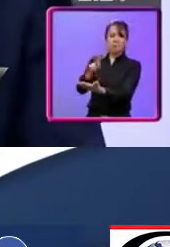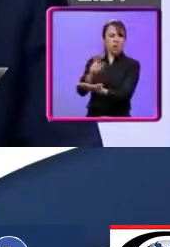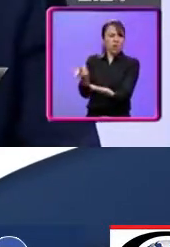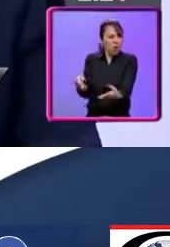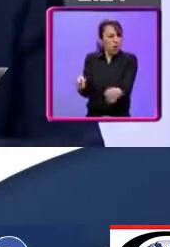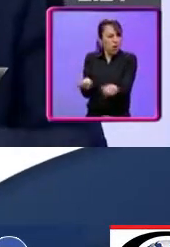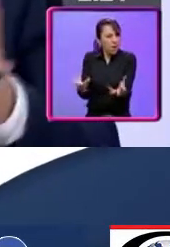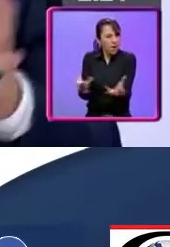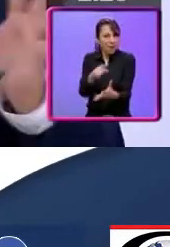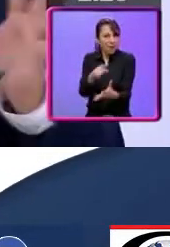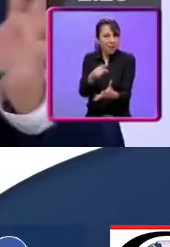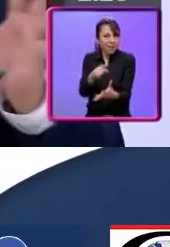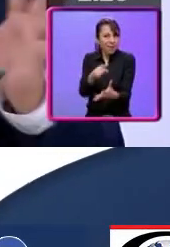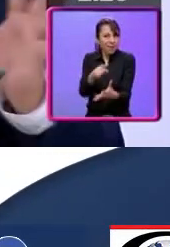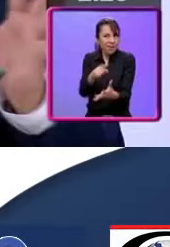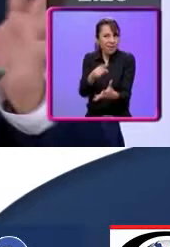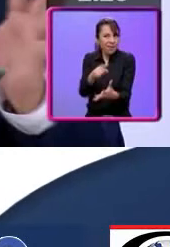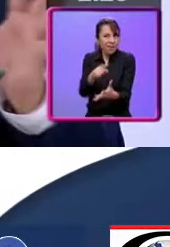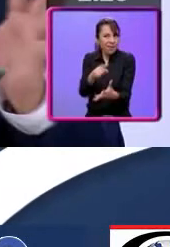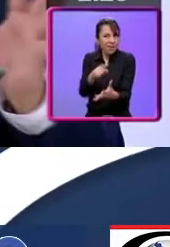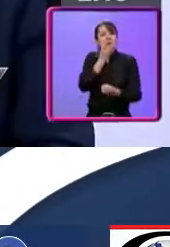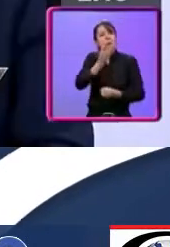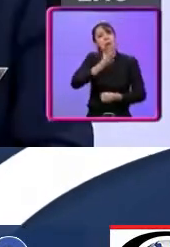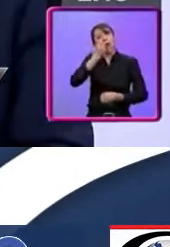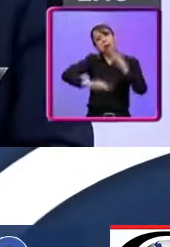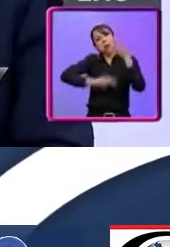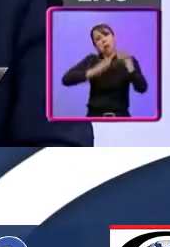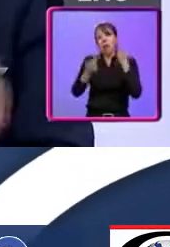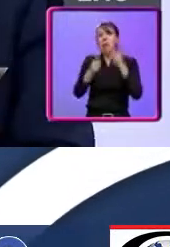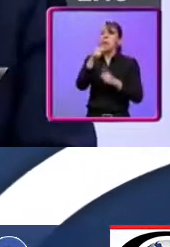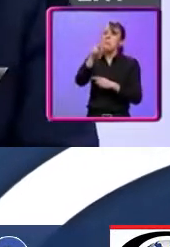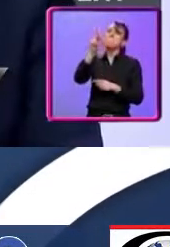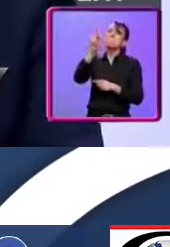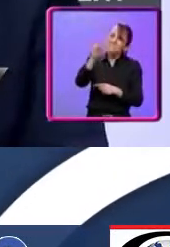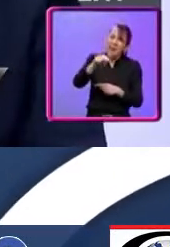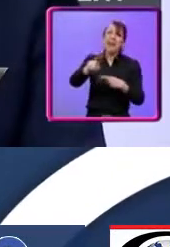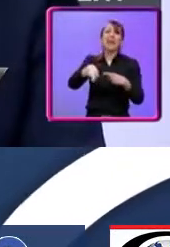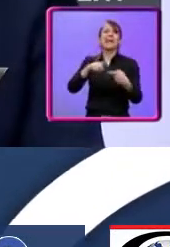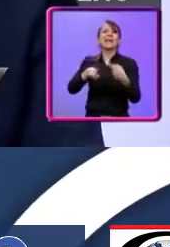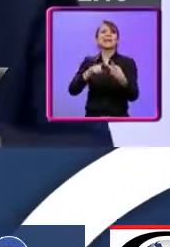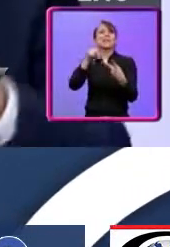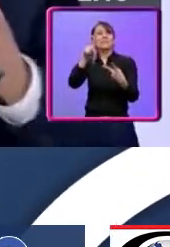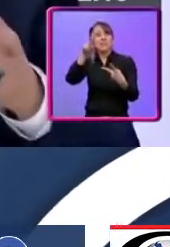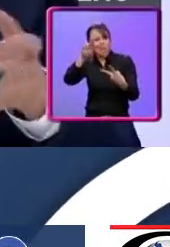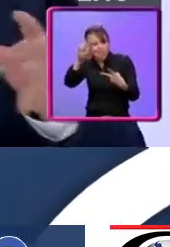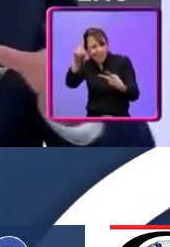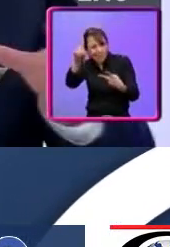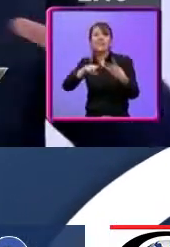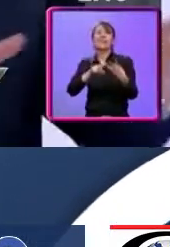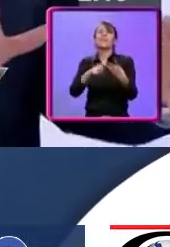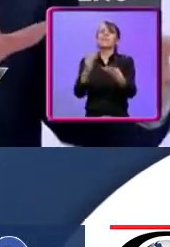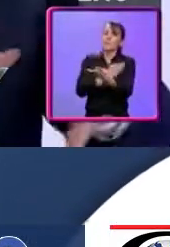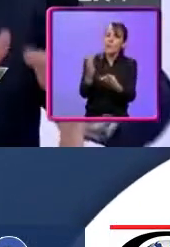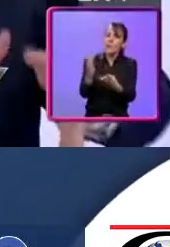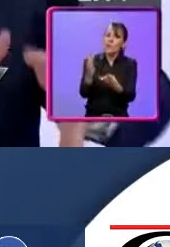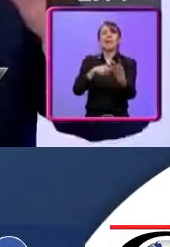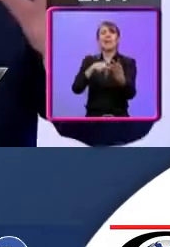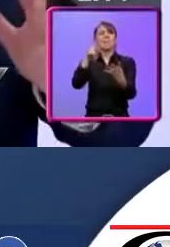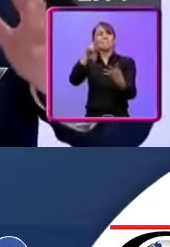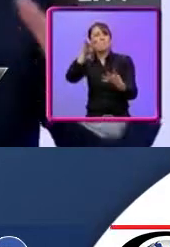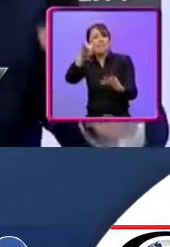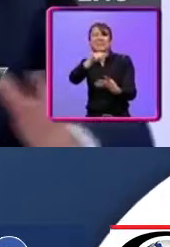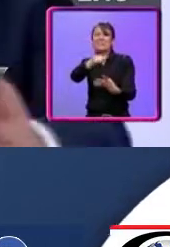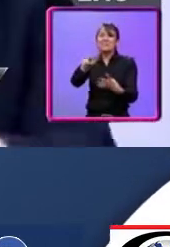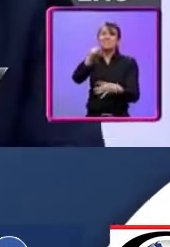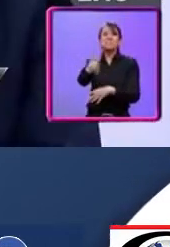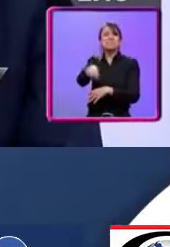noche, propuestas y obviamente ofertas de campaña, y vimos que tú también le